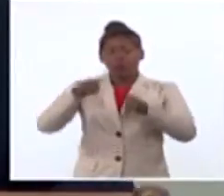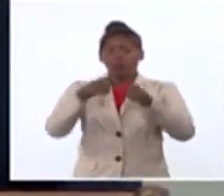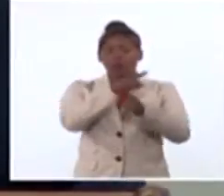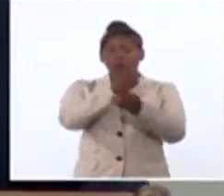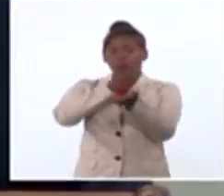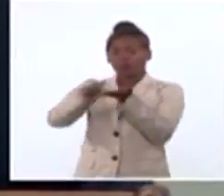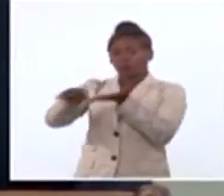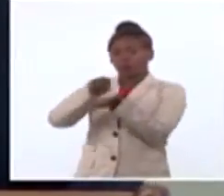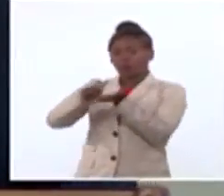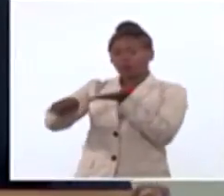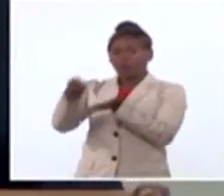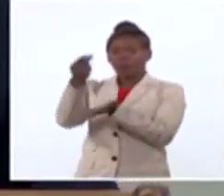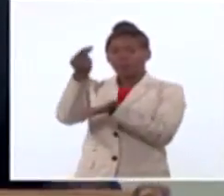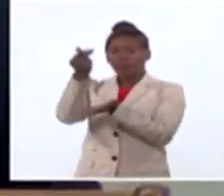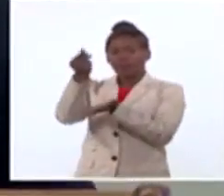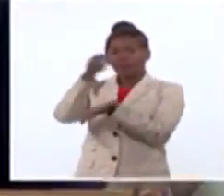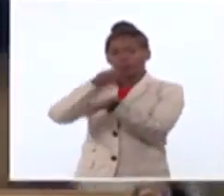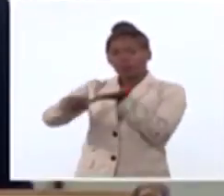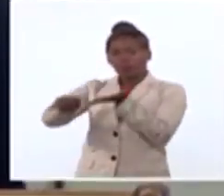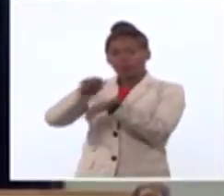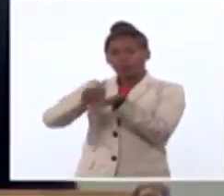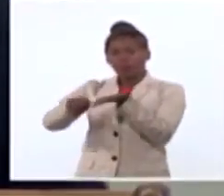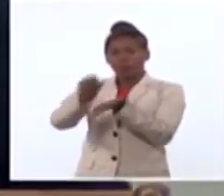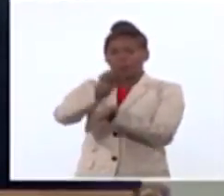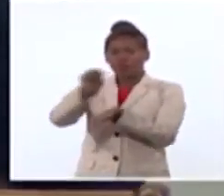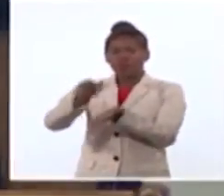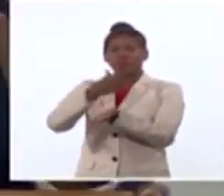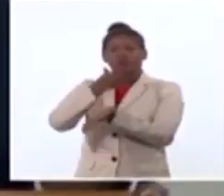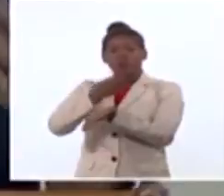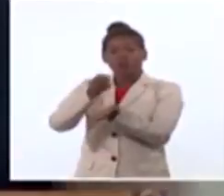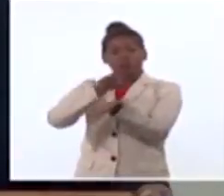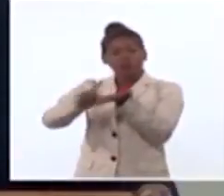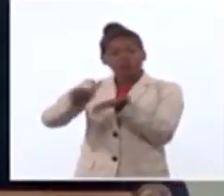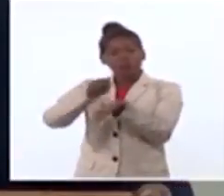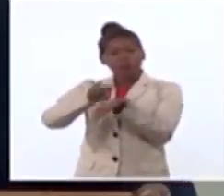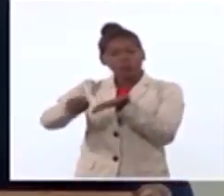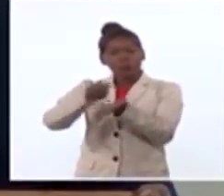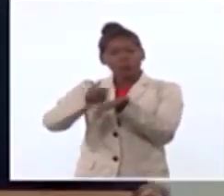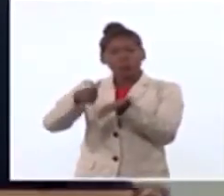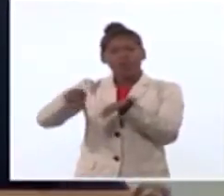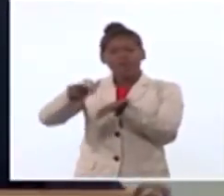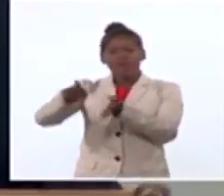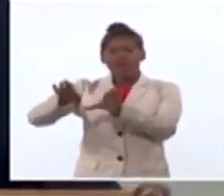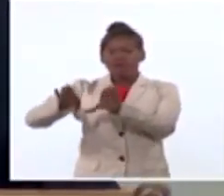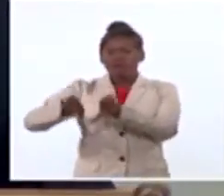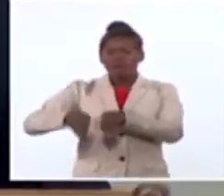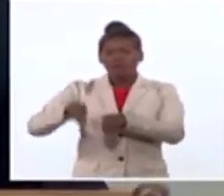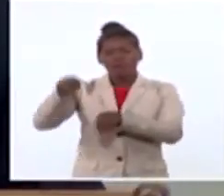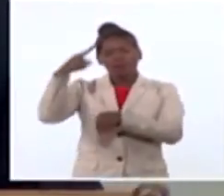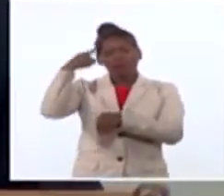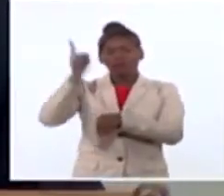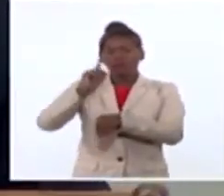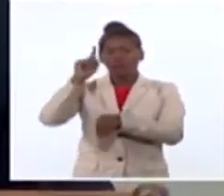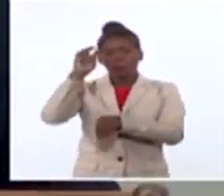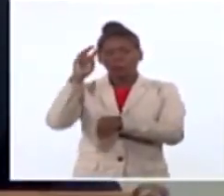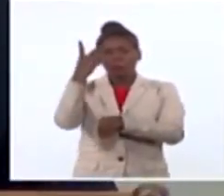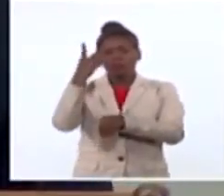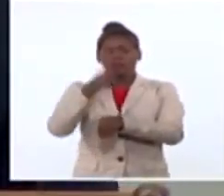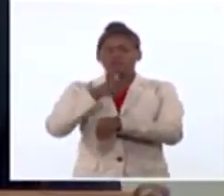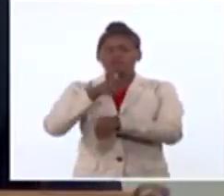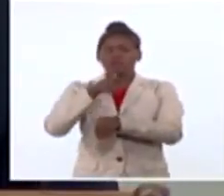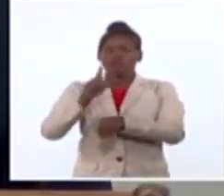organizados, incluso a veces transportados directamente en vehículos diplomáticos de la Embajada de los Estados Unidos